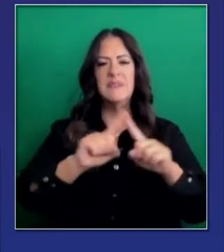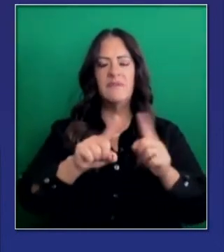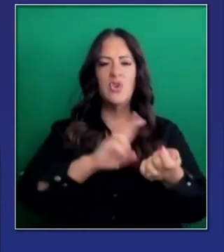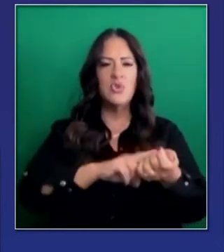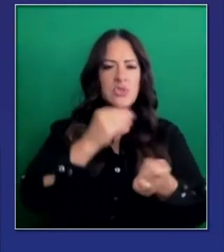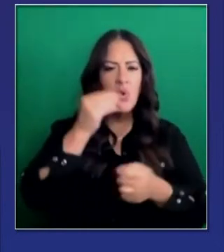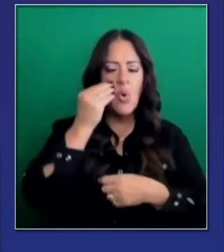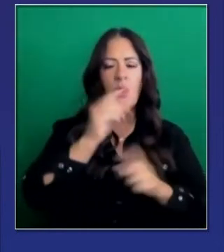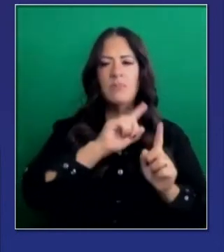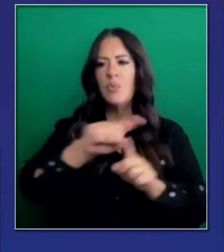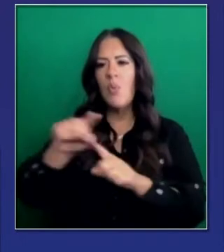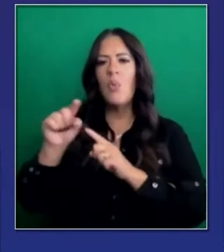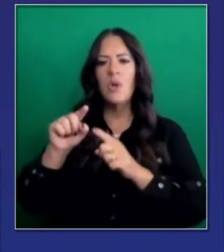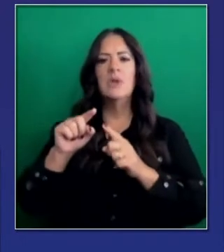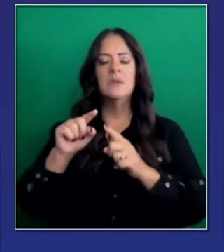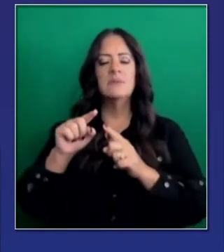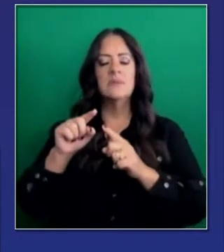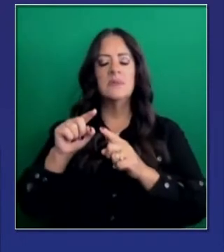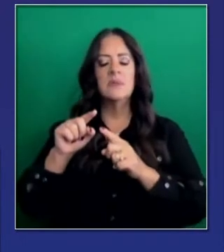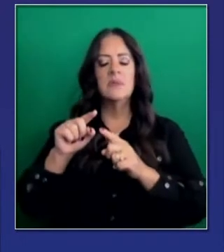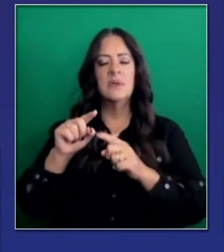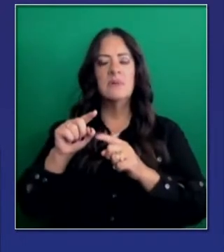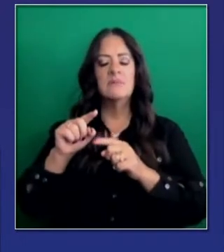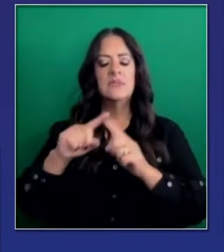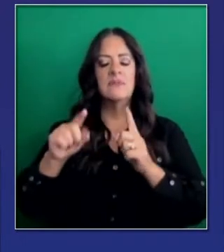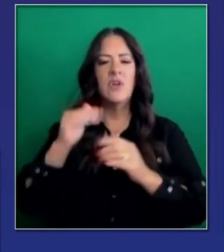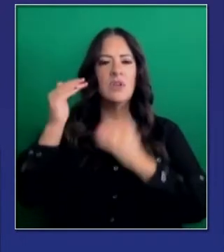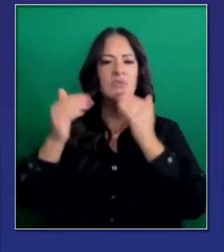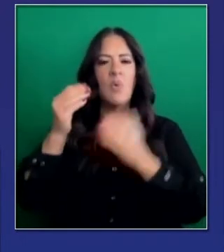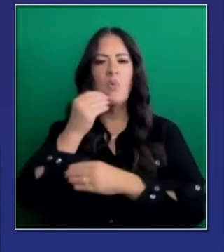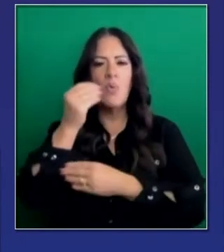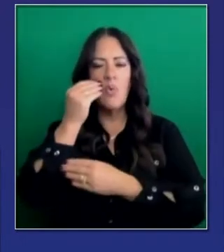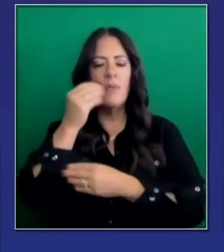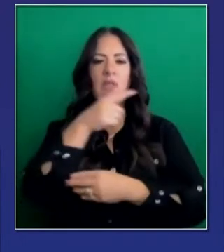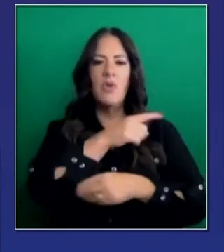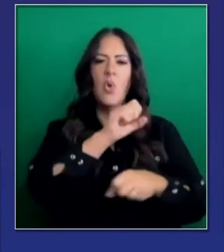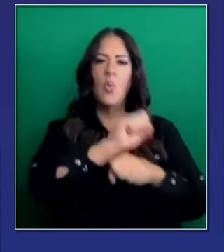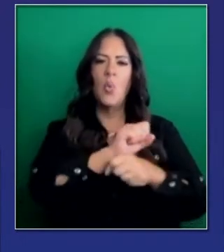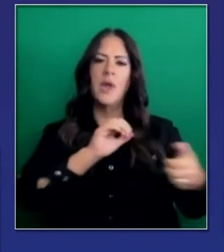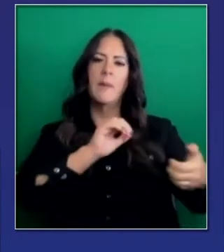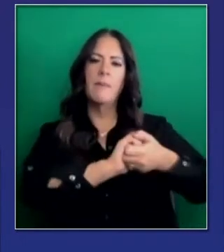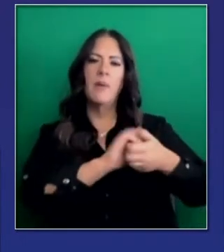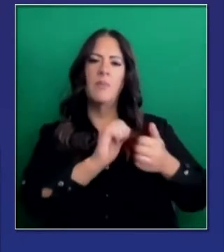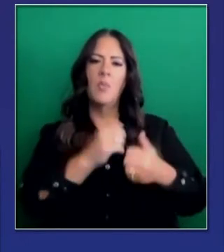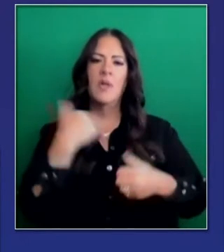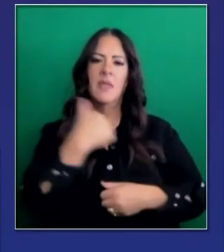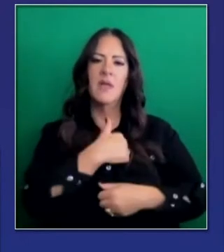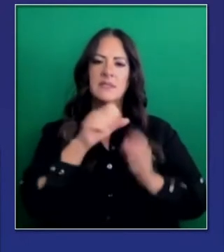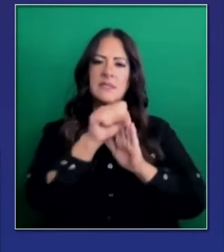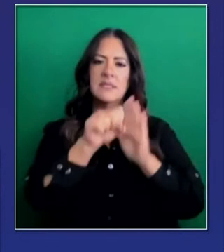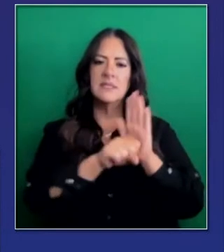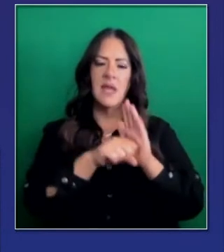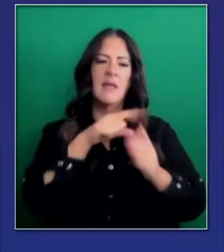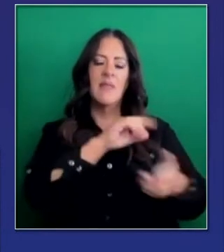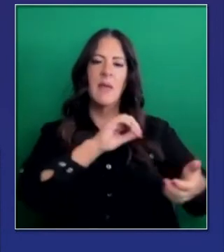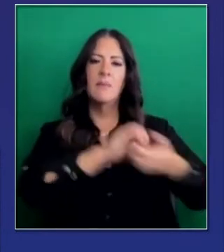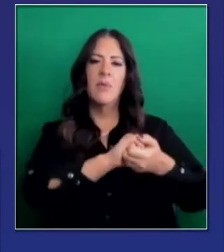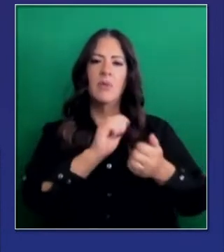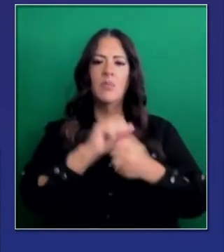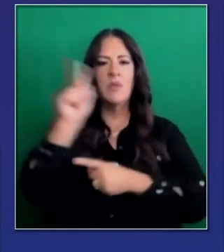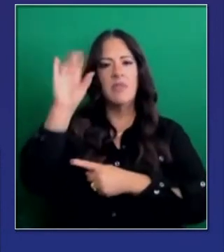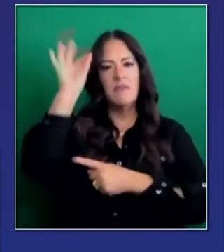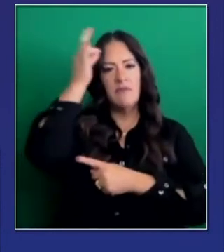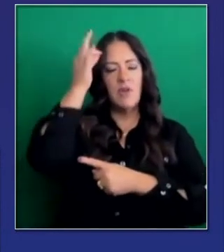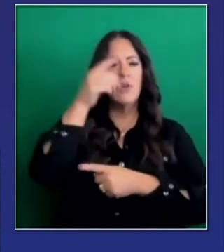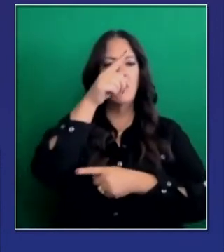cuidado a personas de la tercera edad están administrando series y world means colaborando con el gobierno federal y el gobierno estatal las